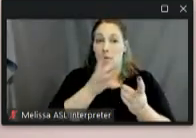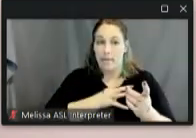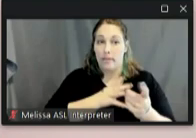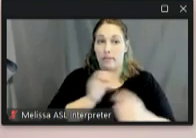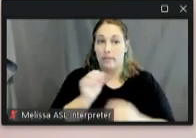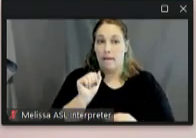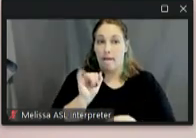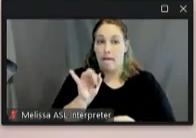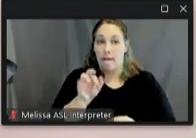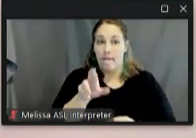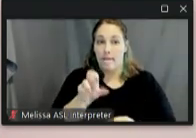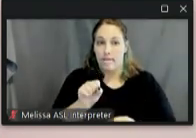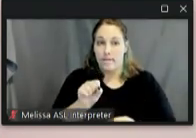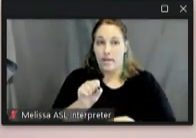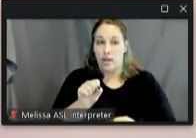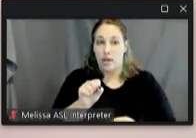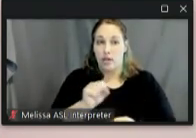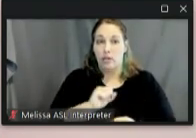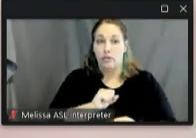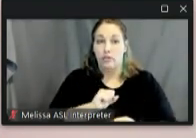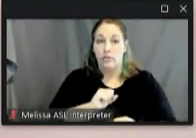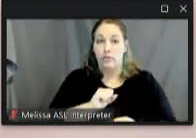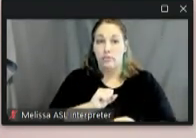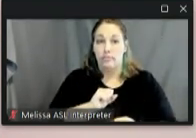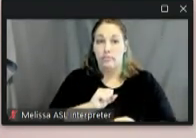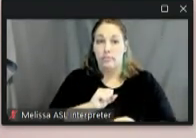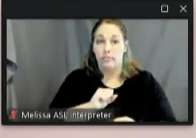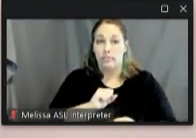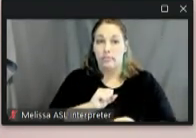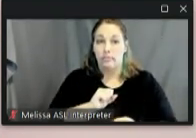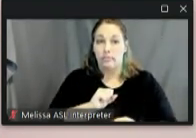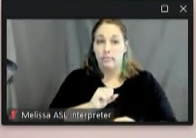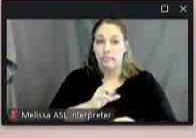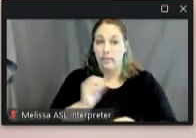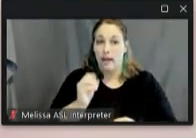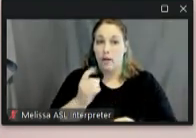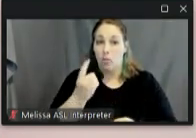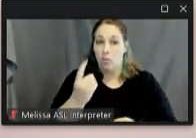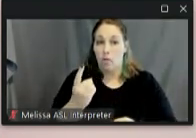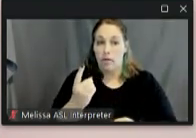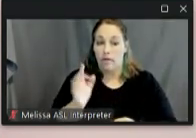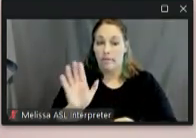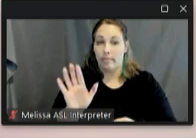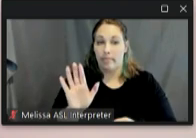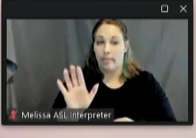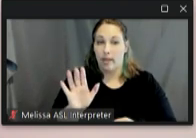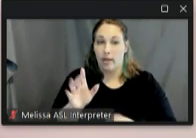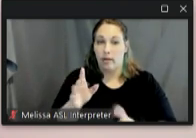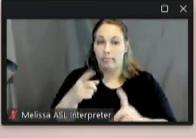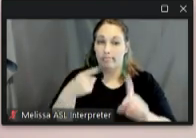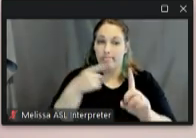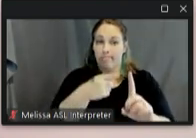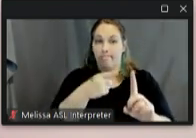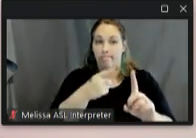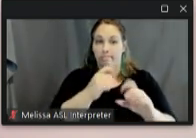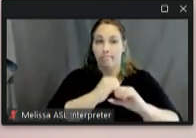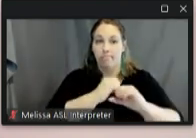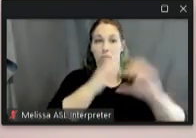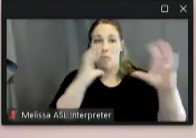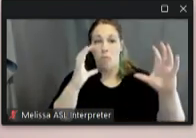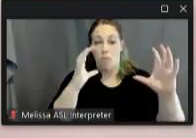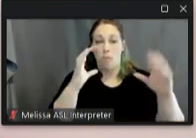2022-2033, Tercer Plan de Igualdad y Justicia de Género, incorpora en todos sus ejes de derecho la perspectiva